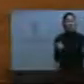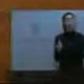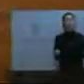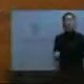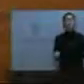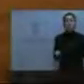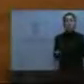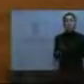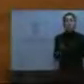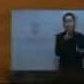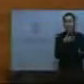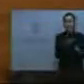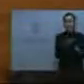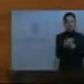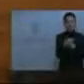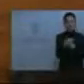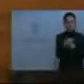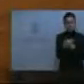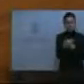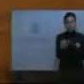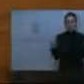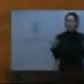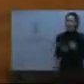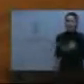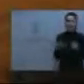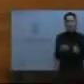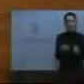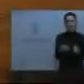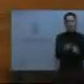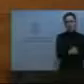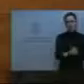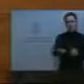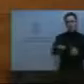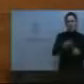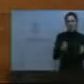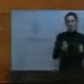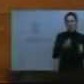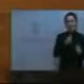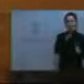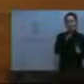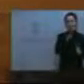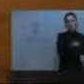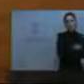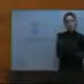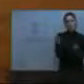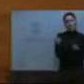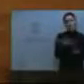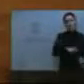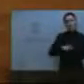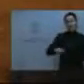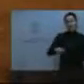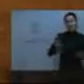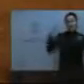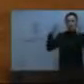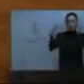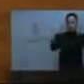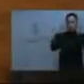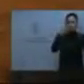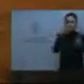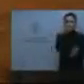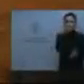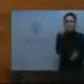está sucediendo ahora mismo. Y es que los vecinos de estas localidades se están empadronando en Cantabria, aconsejados por los